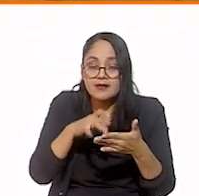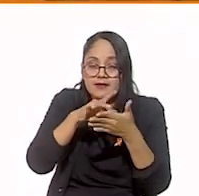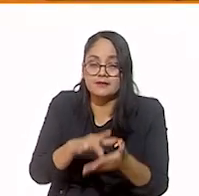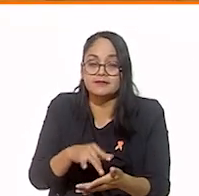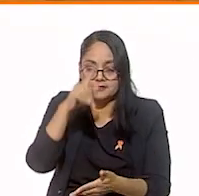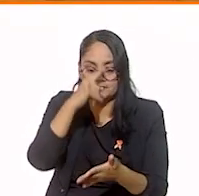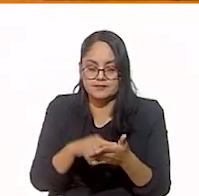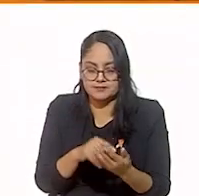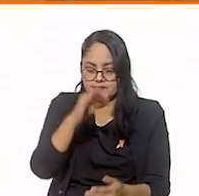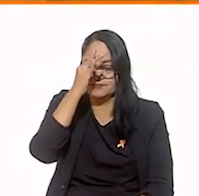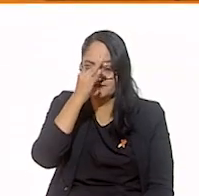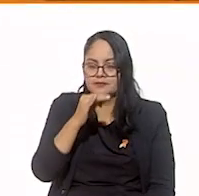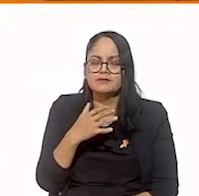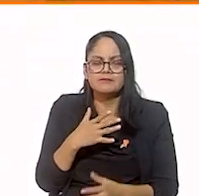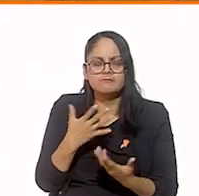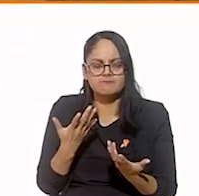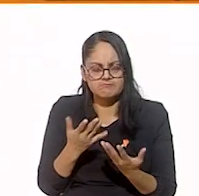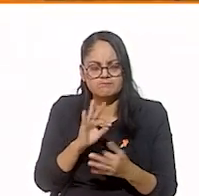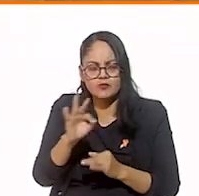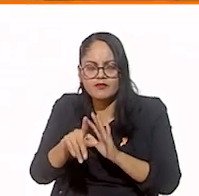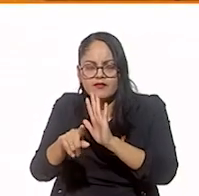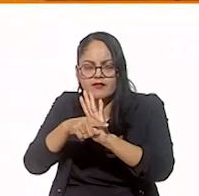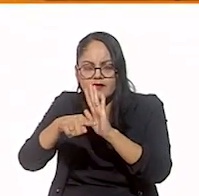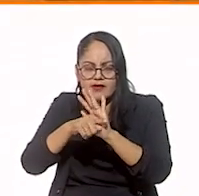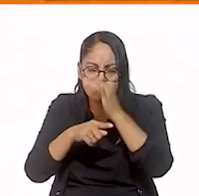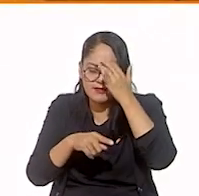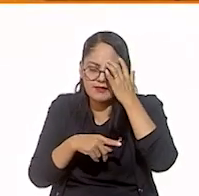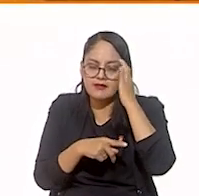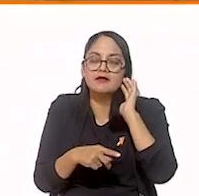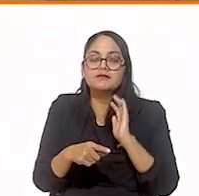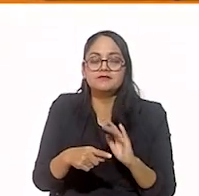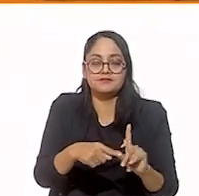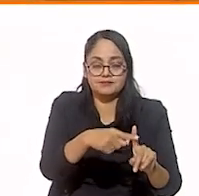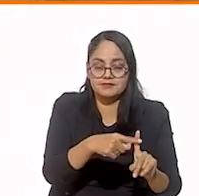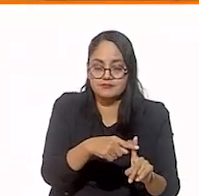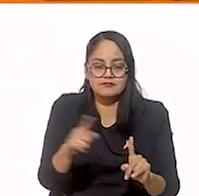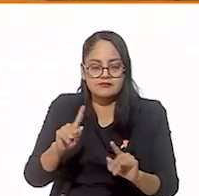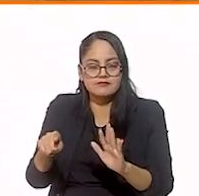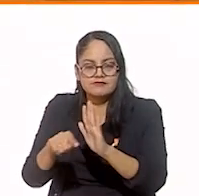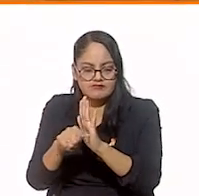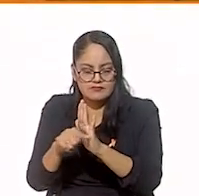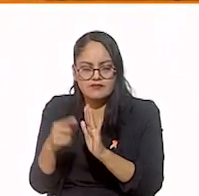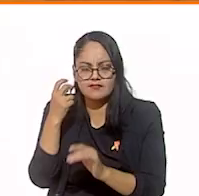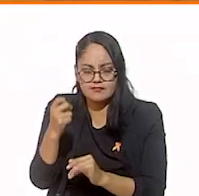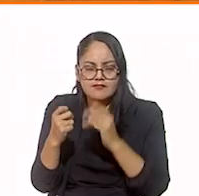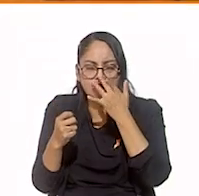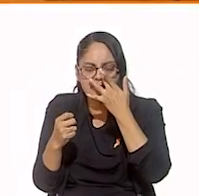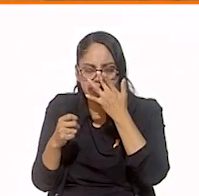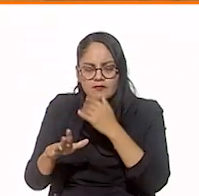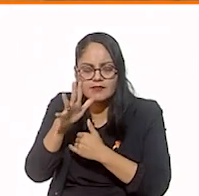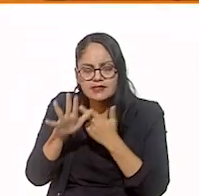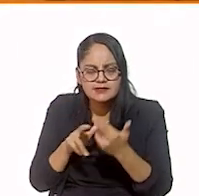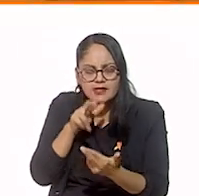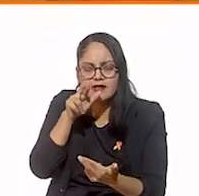estamos acercando a que quizás es el aspecto negativo, el aspecto positivo de una operación tan negativa como esta, que nos estamos viendo como una